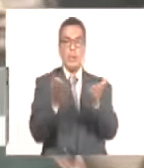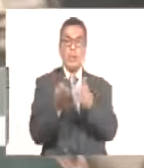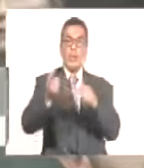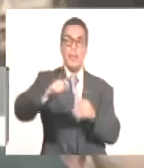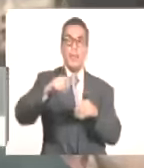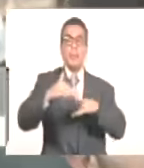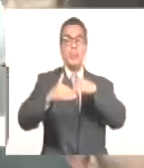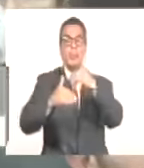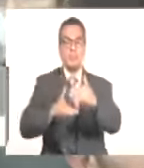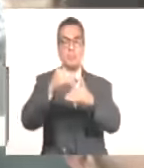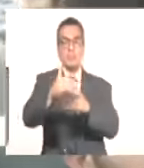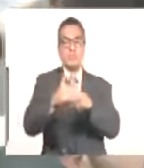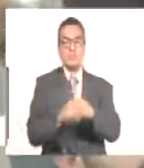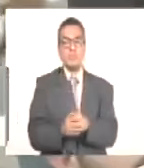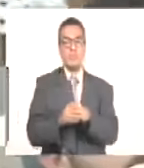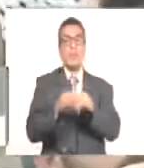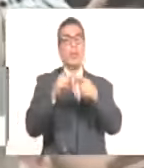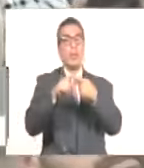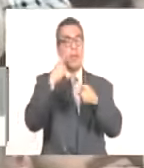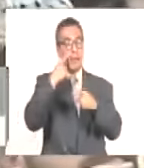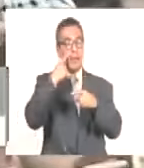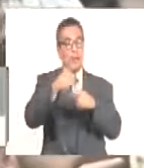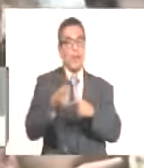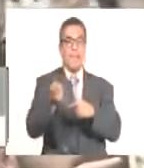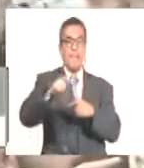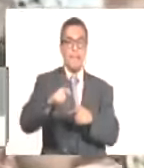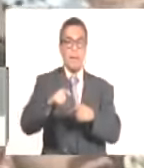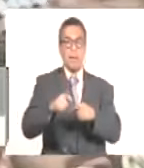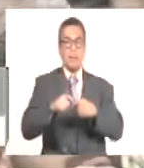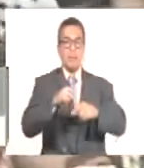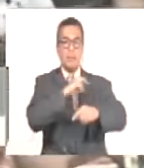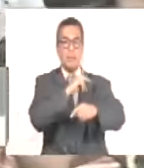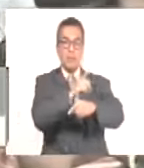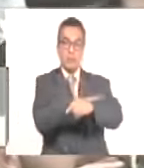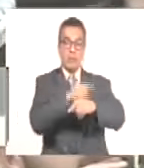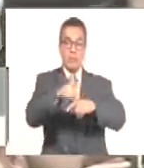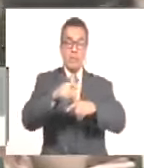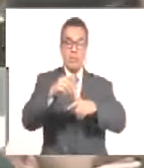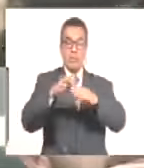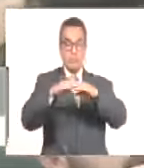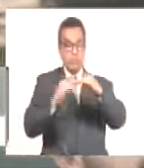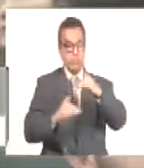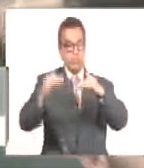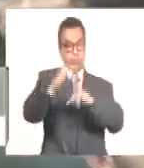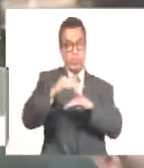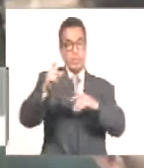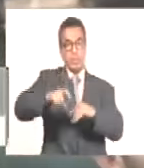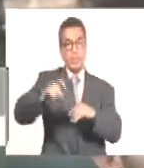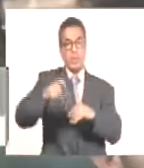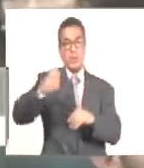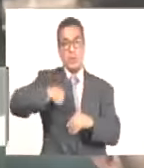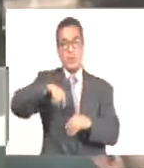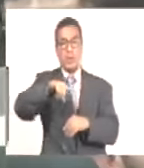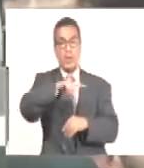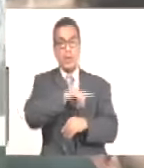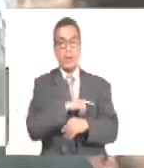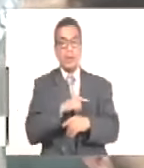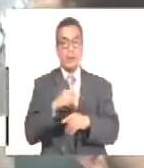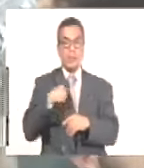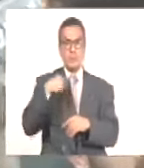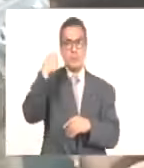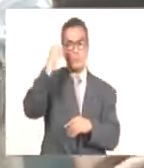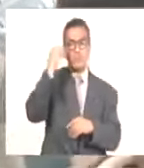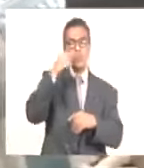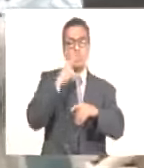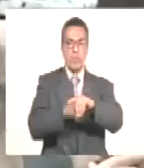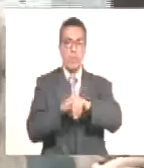más avancemos en la multipolaridad, más agresivas se ponen los imperios. Por eso es necesario que nosotros interpretemos